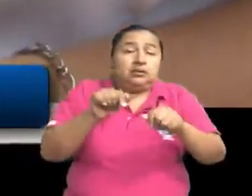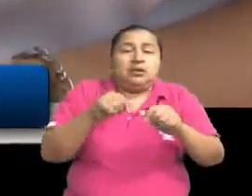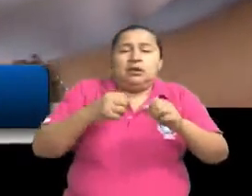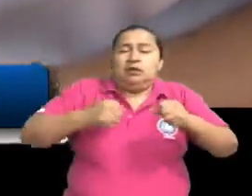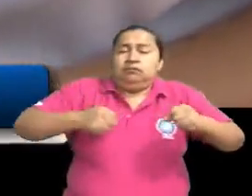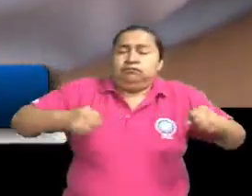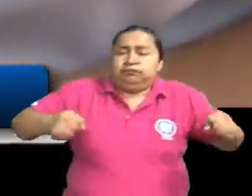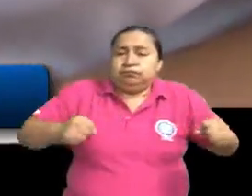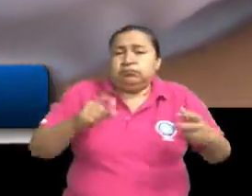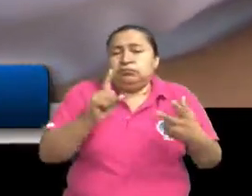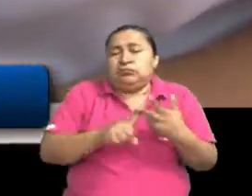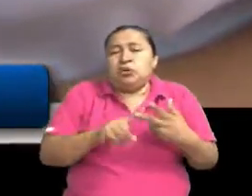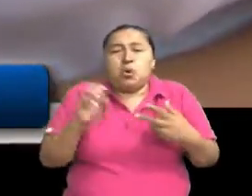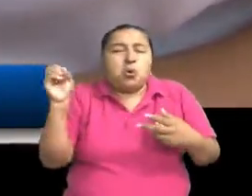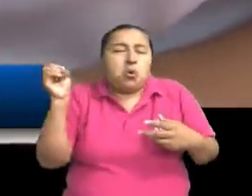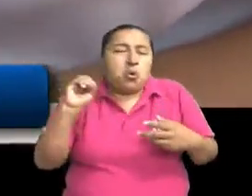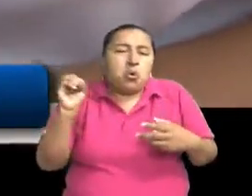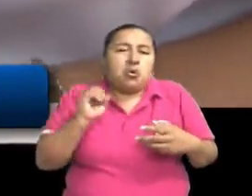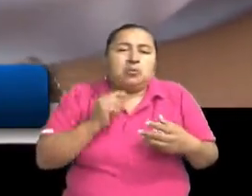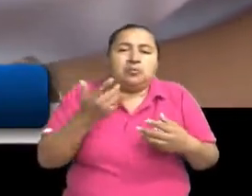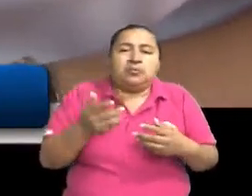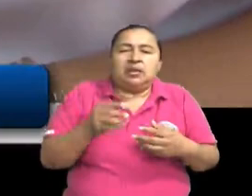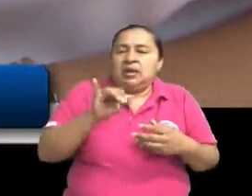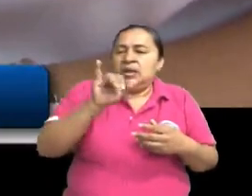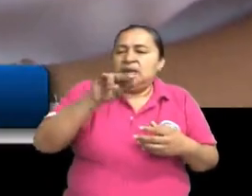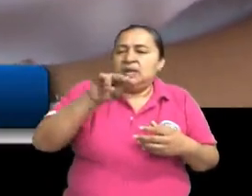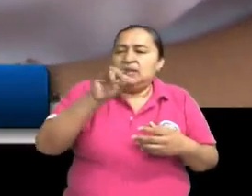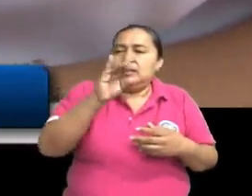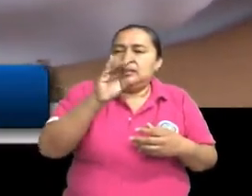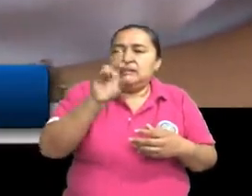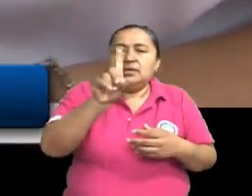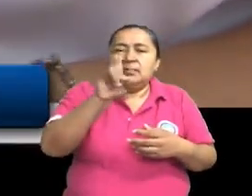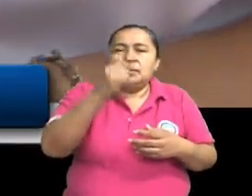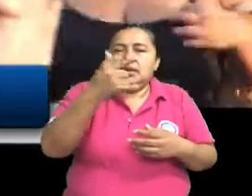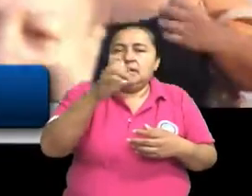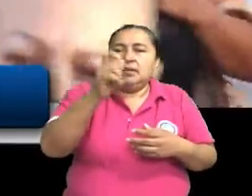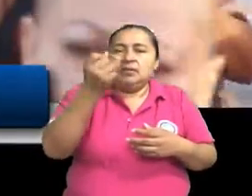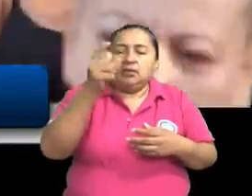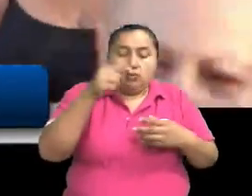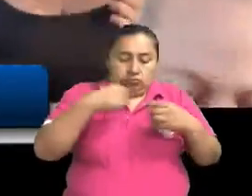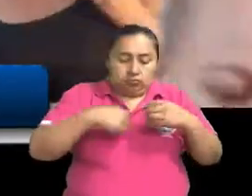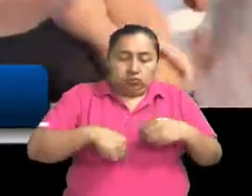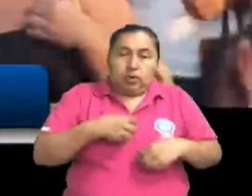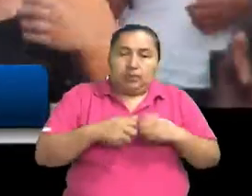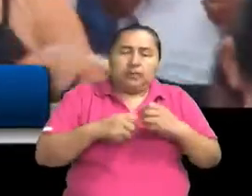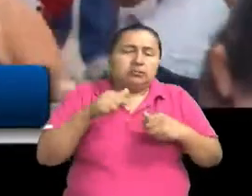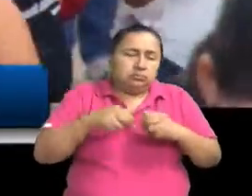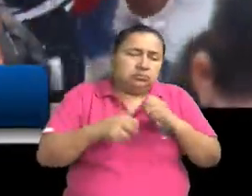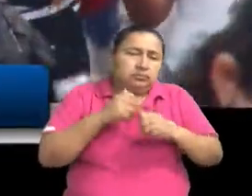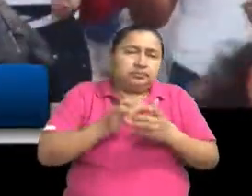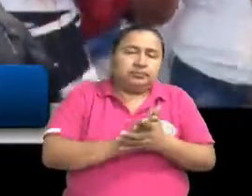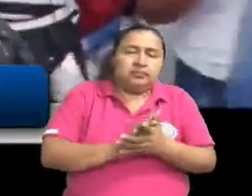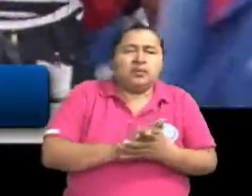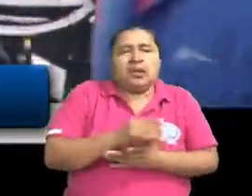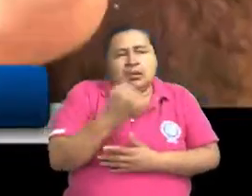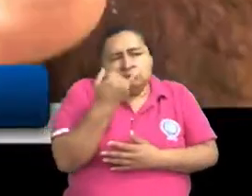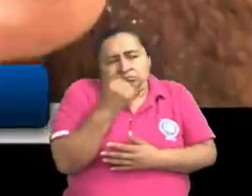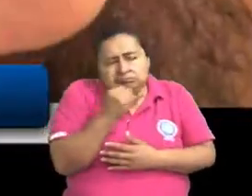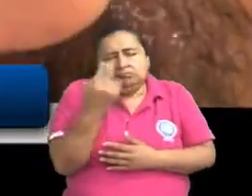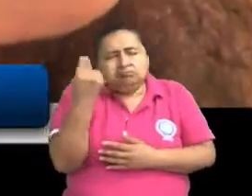obesidad, el tipo de indigestión, enfermedades propias de la temporada. Se